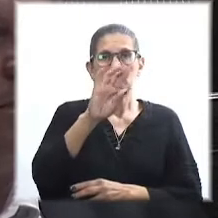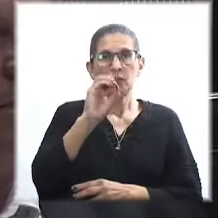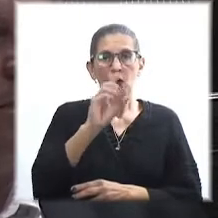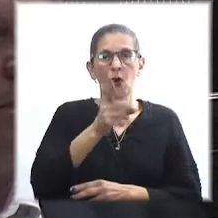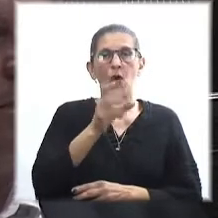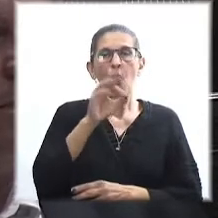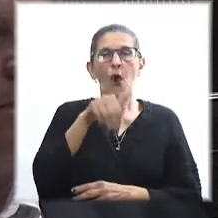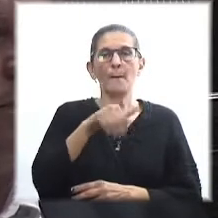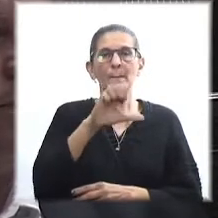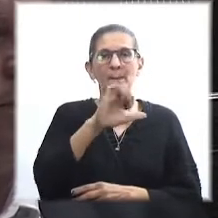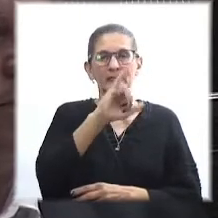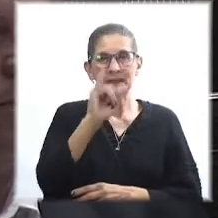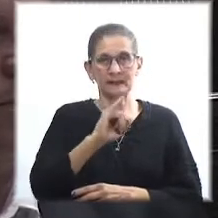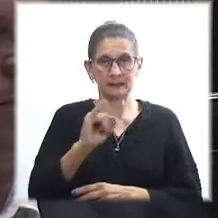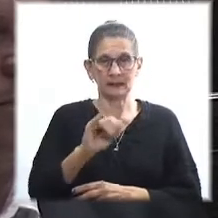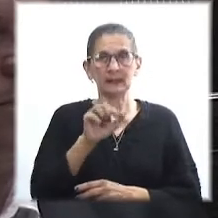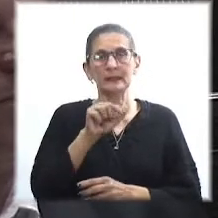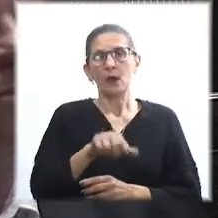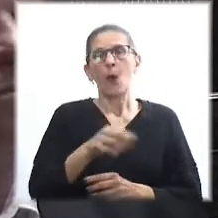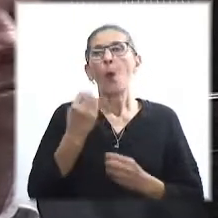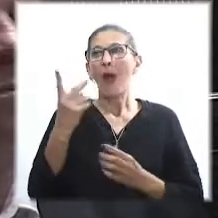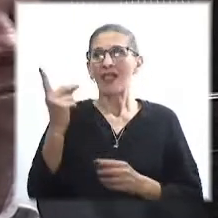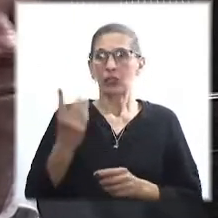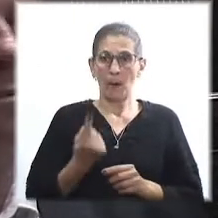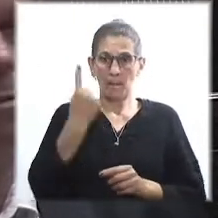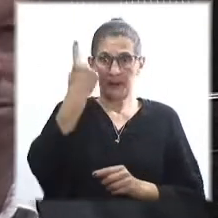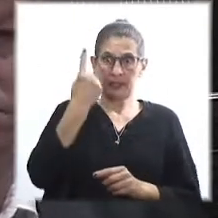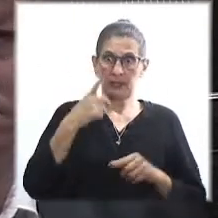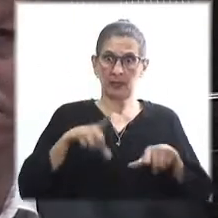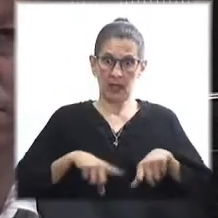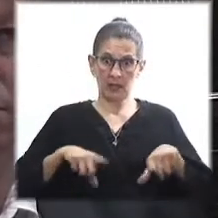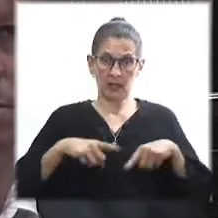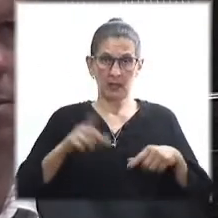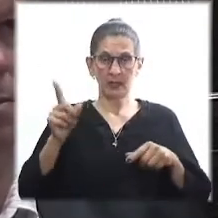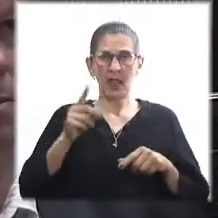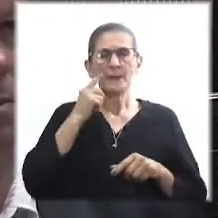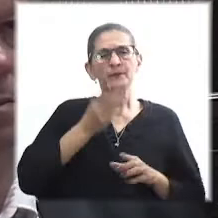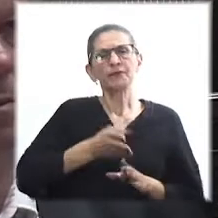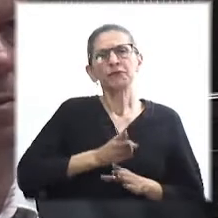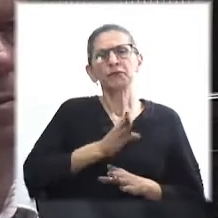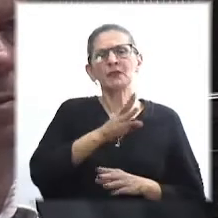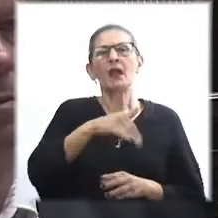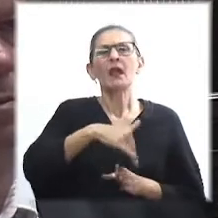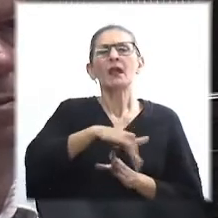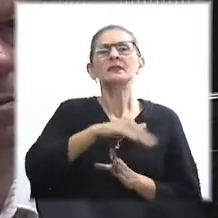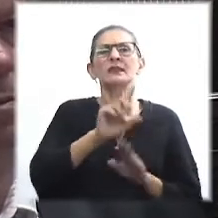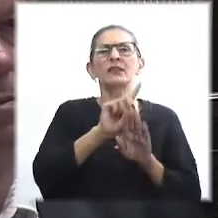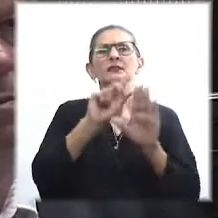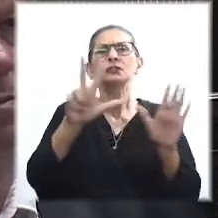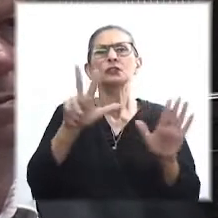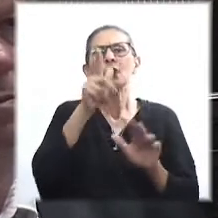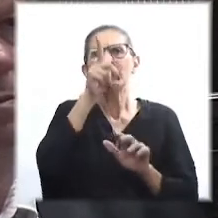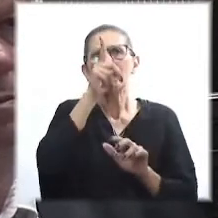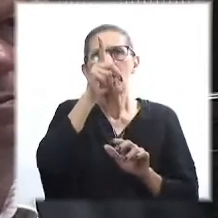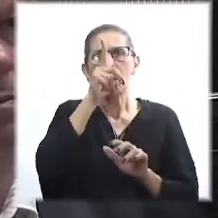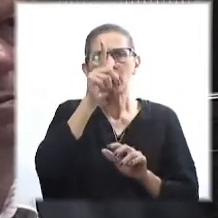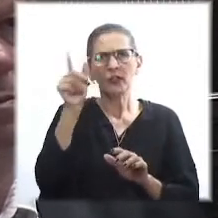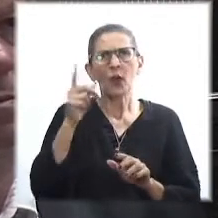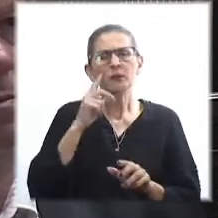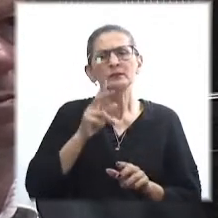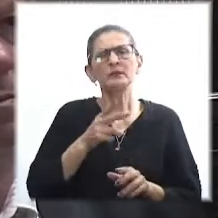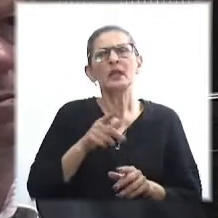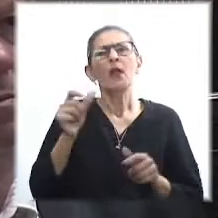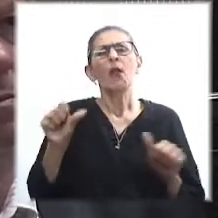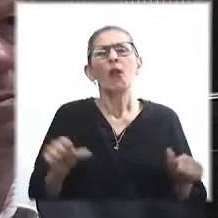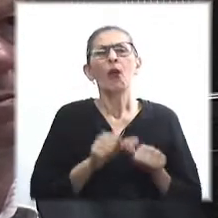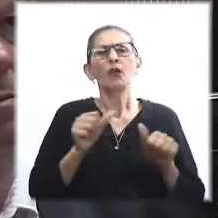Recuerdo cuando salió intendente de Paysandú por primera vez, que hizo el recorrido por la avenida 18 de Julio, pero parte del recorrido lo hizo en